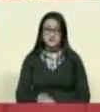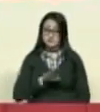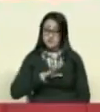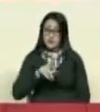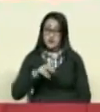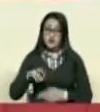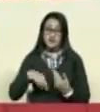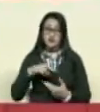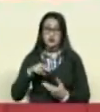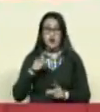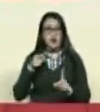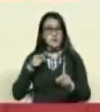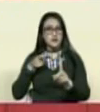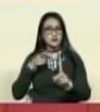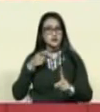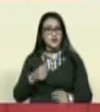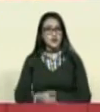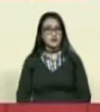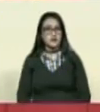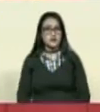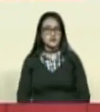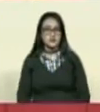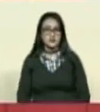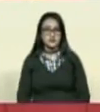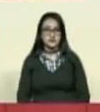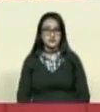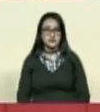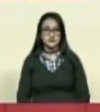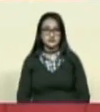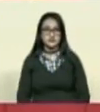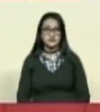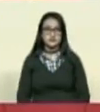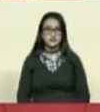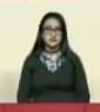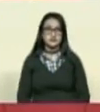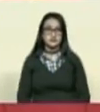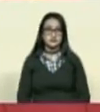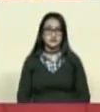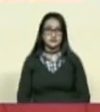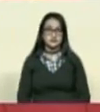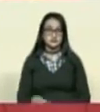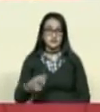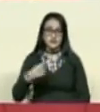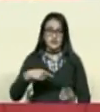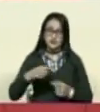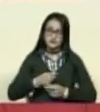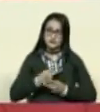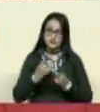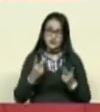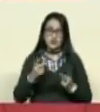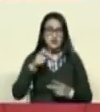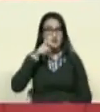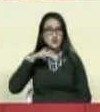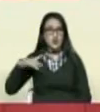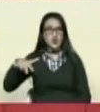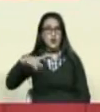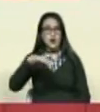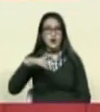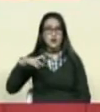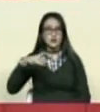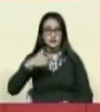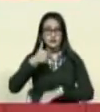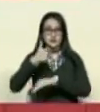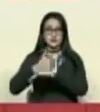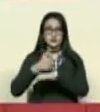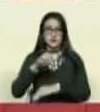revolucionaria. Ratificado así, rescatada pues, por la voluntad del pueblo. General de